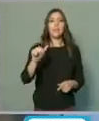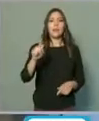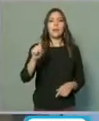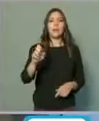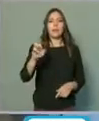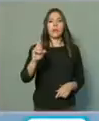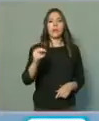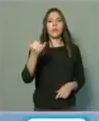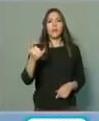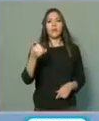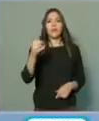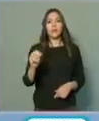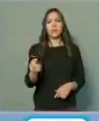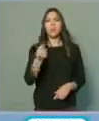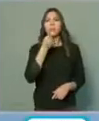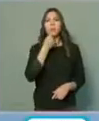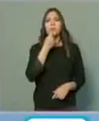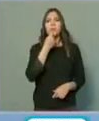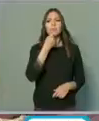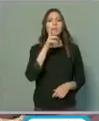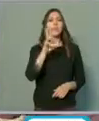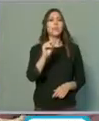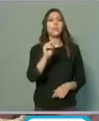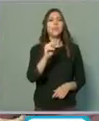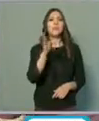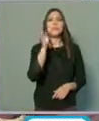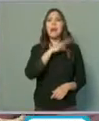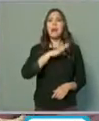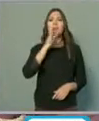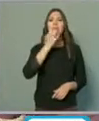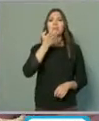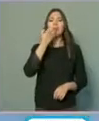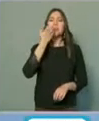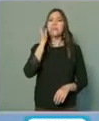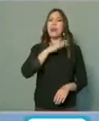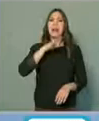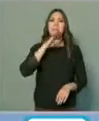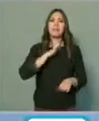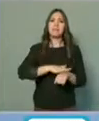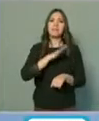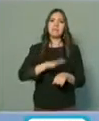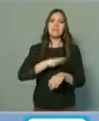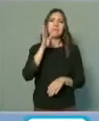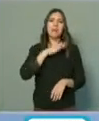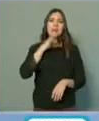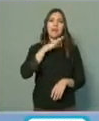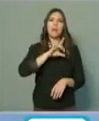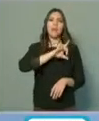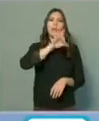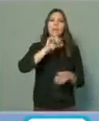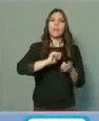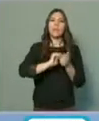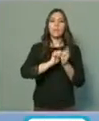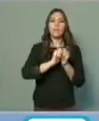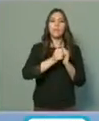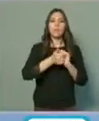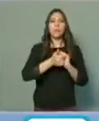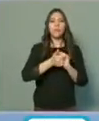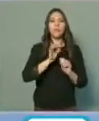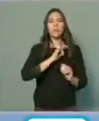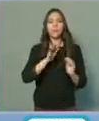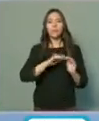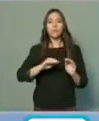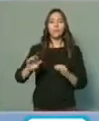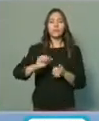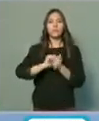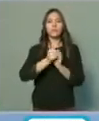daba resultados en la escuela y de buenas a primeras dio resultado. Sí, es que es Por eso el impresionante. maestro tiene que ser un posibilitador de